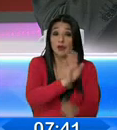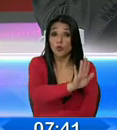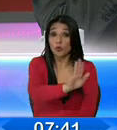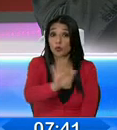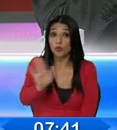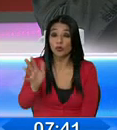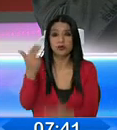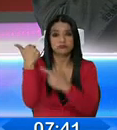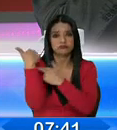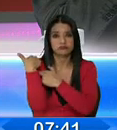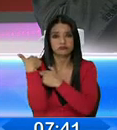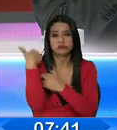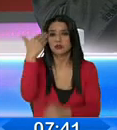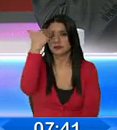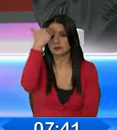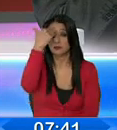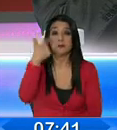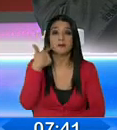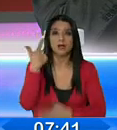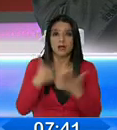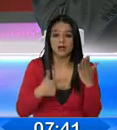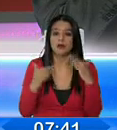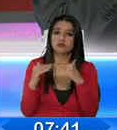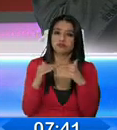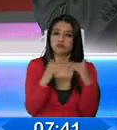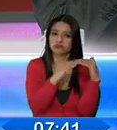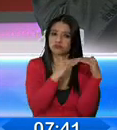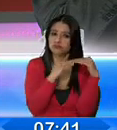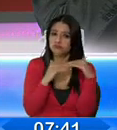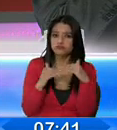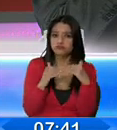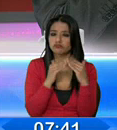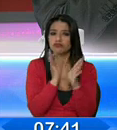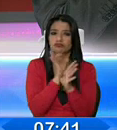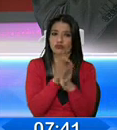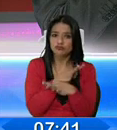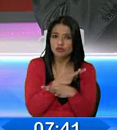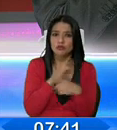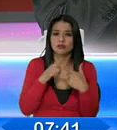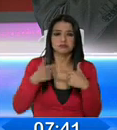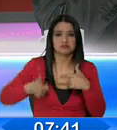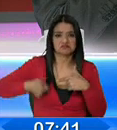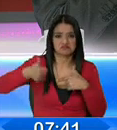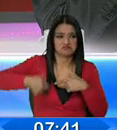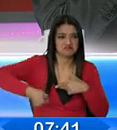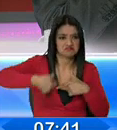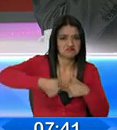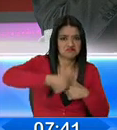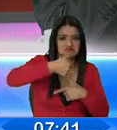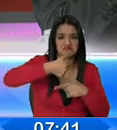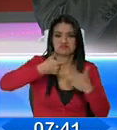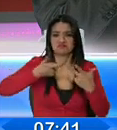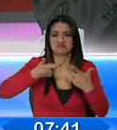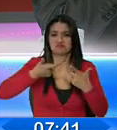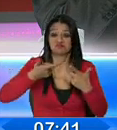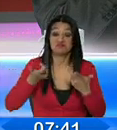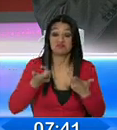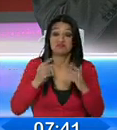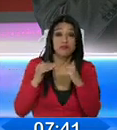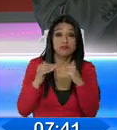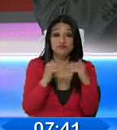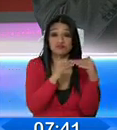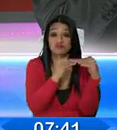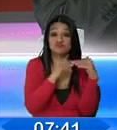distribuidas precisamente para que haya un equilibrio de no solamente de poderes, sino también un equilibrio en lo que tiene que